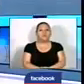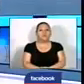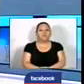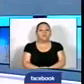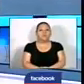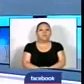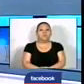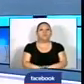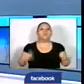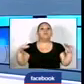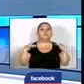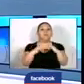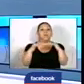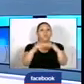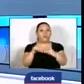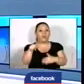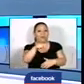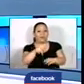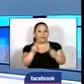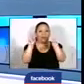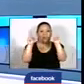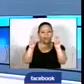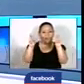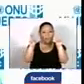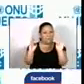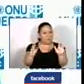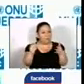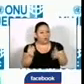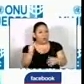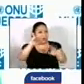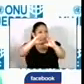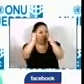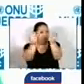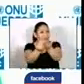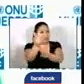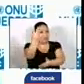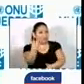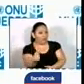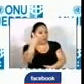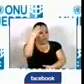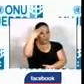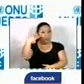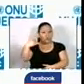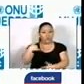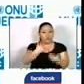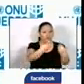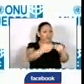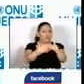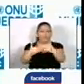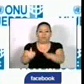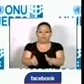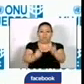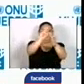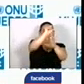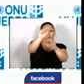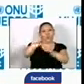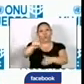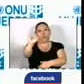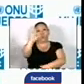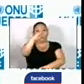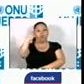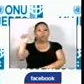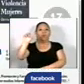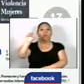Y también contarles que en el contexto del Día Internacional de la Mujer, diferentes instituciones nacionales e internacionales como